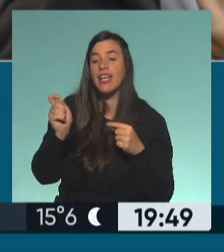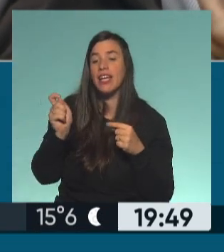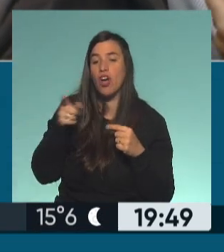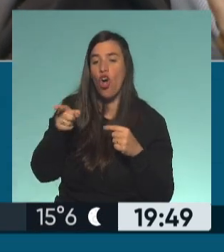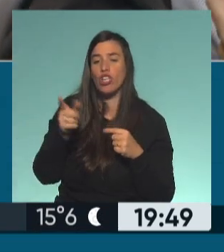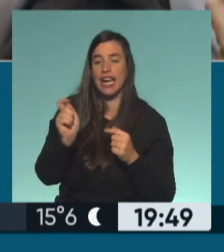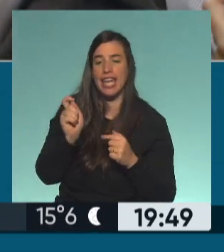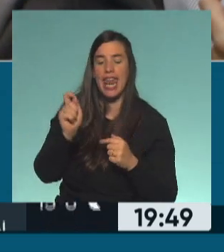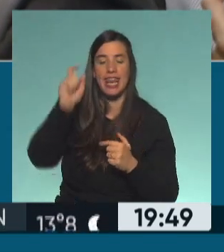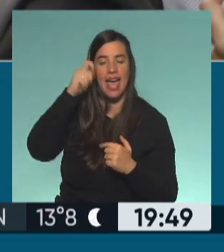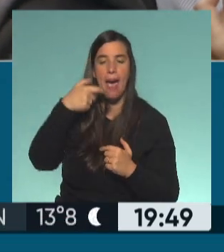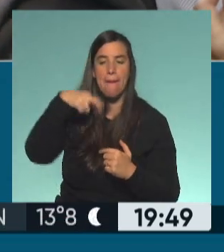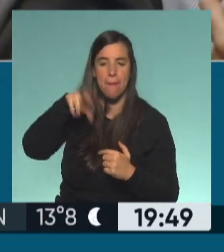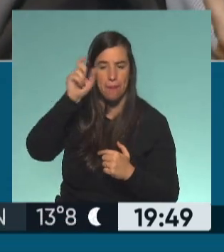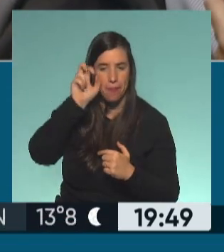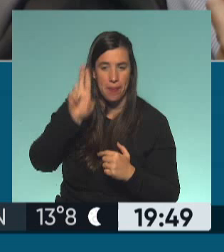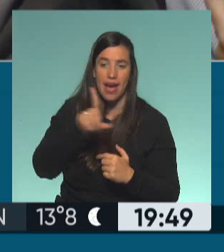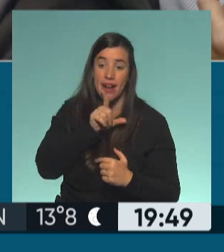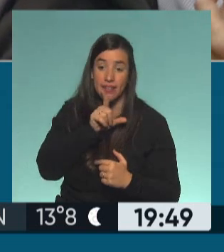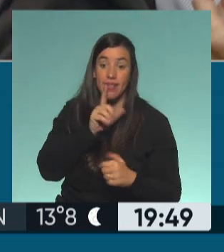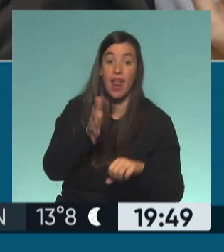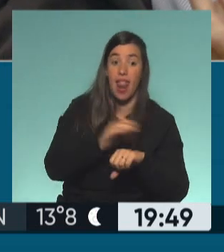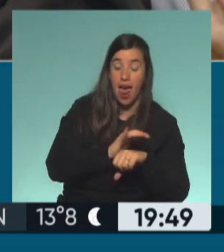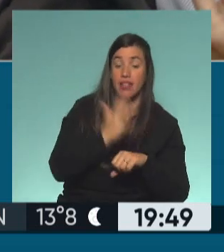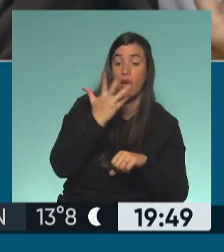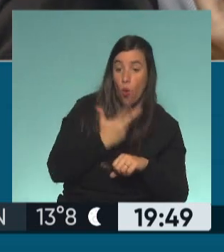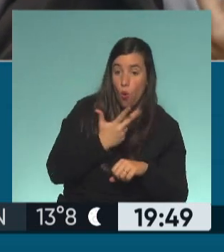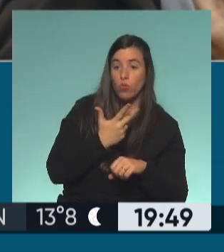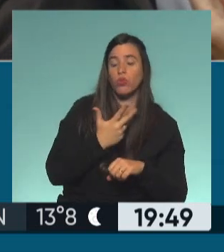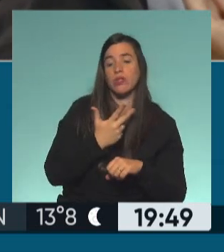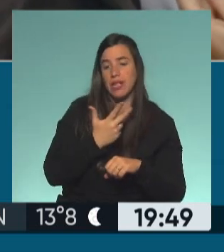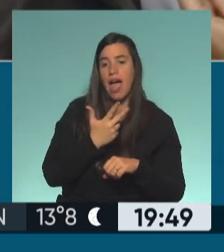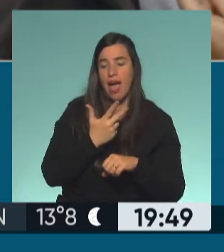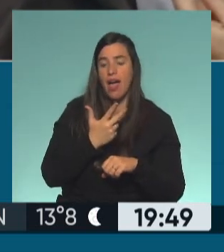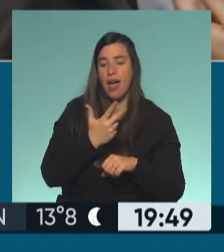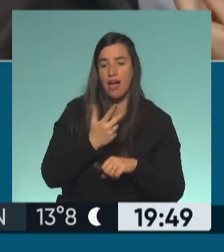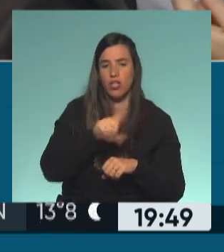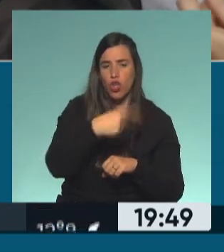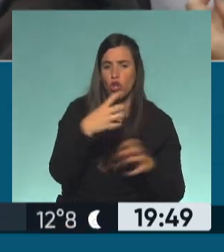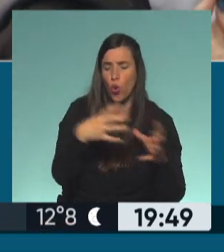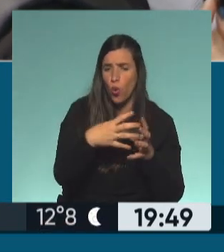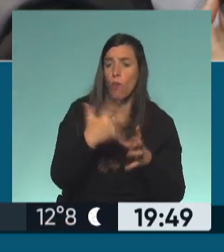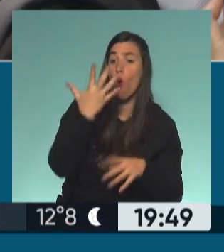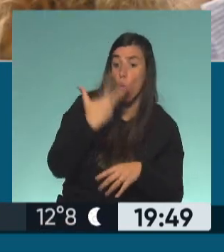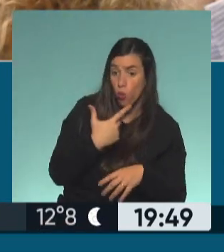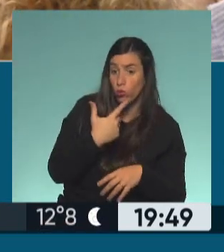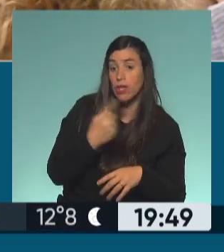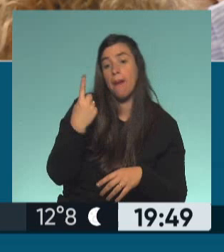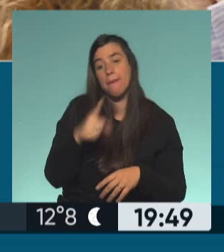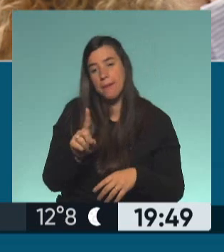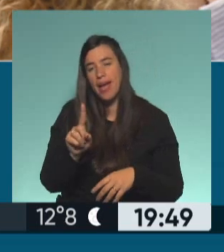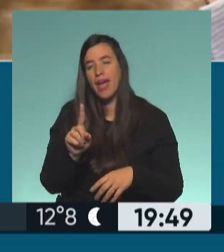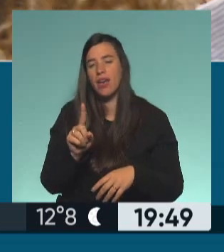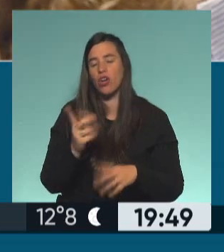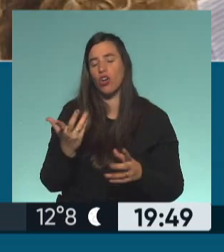que a Larreta le gusta mucho, a la UCR también, a la coalición cívica también, pero que también a otro, sería el ala dura,